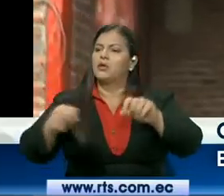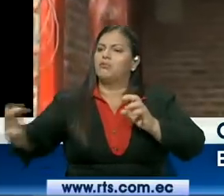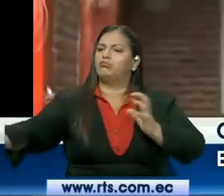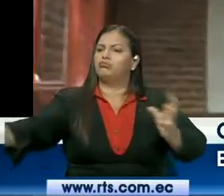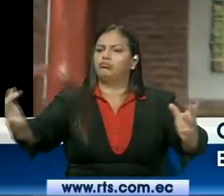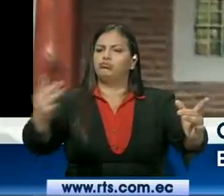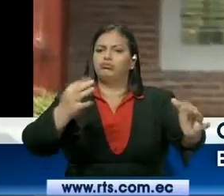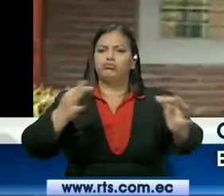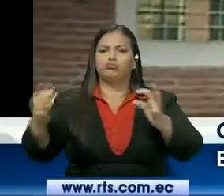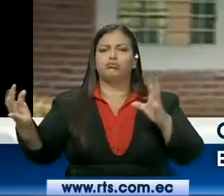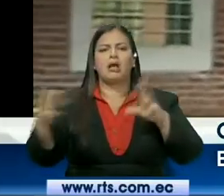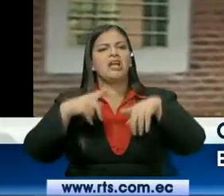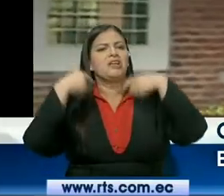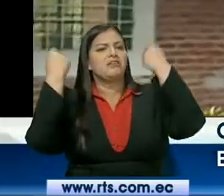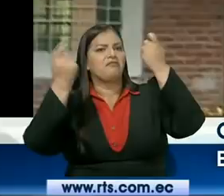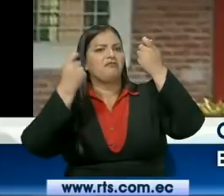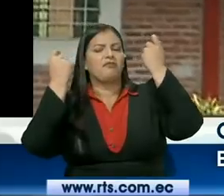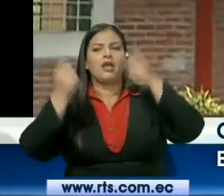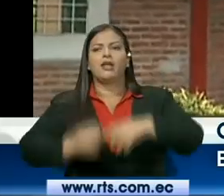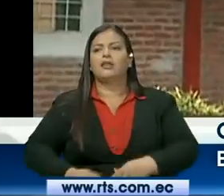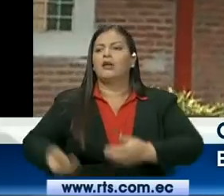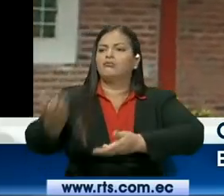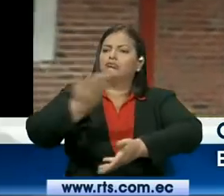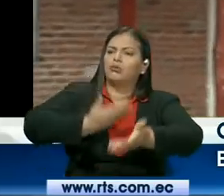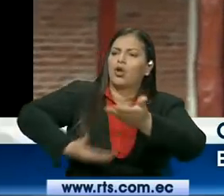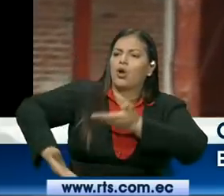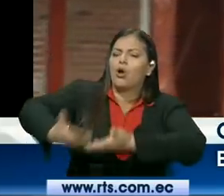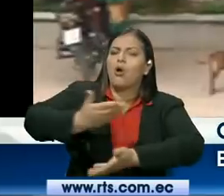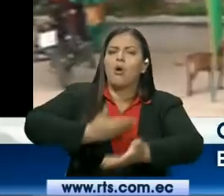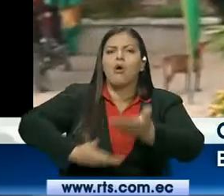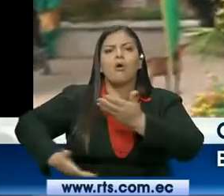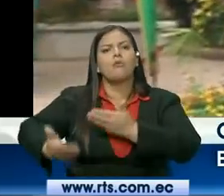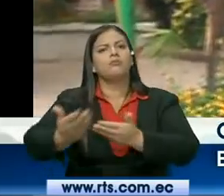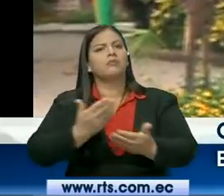entretenimiento sano e intercultural de los simonenses.